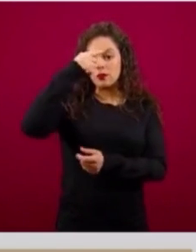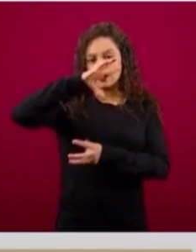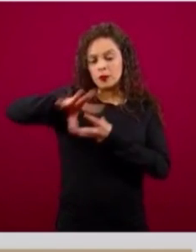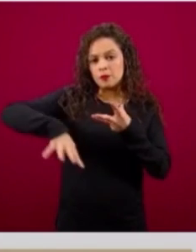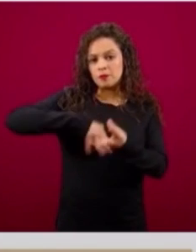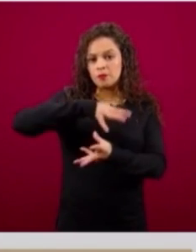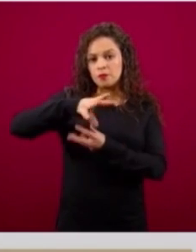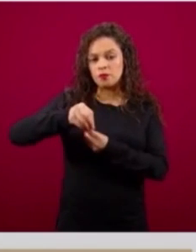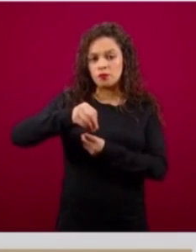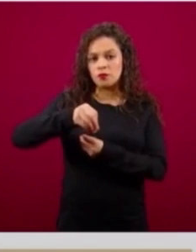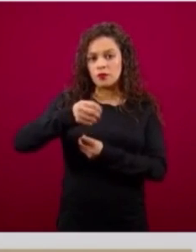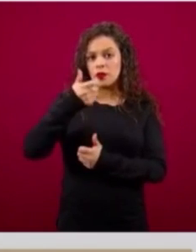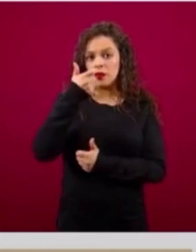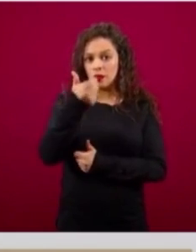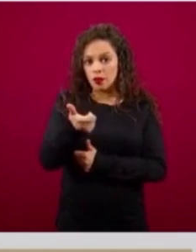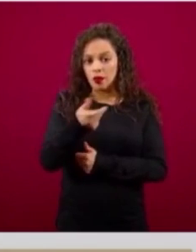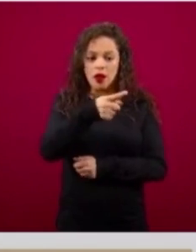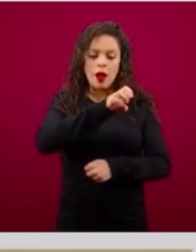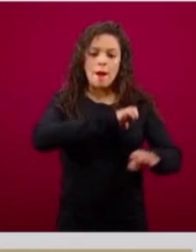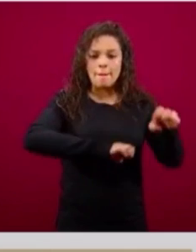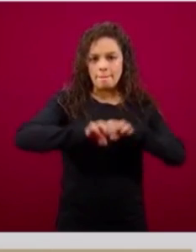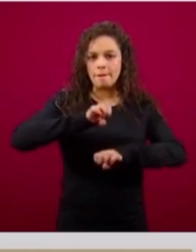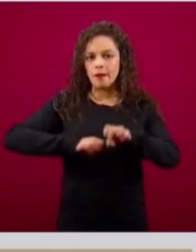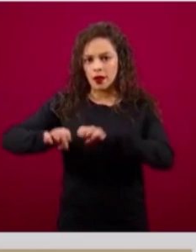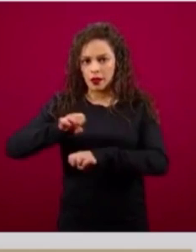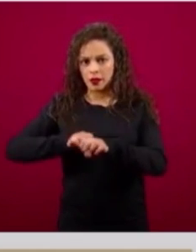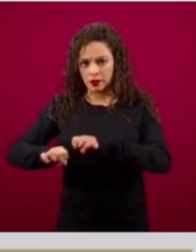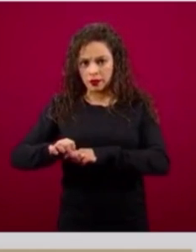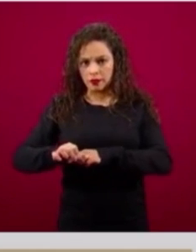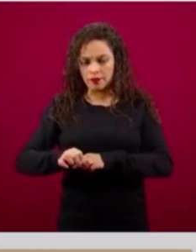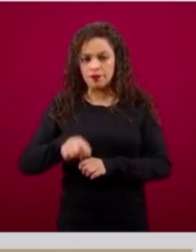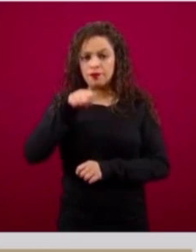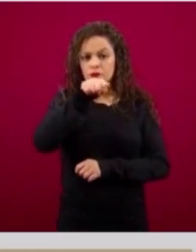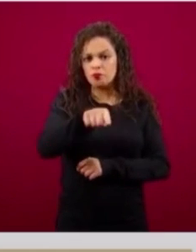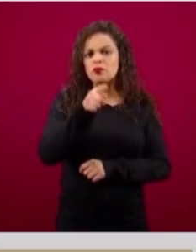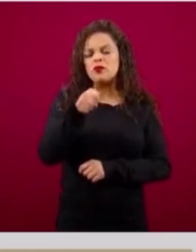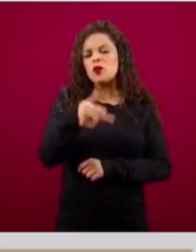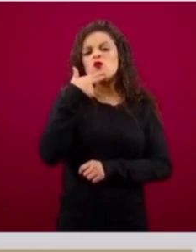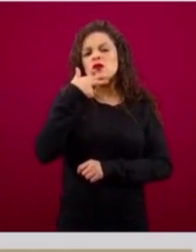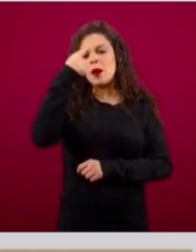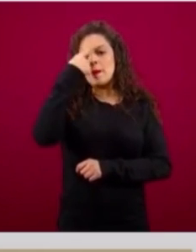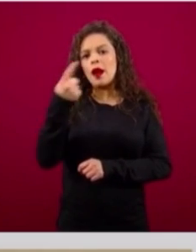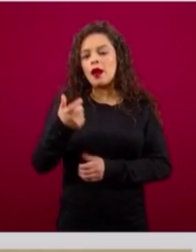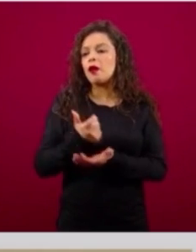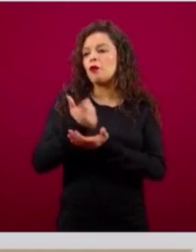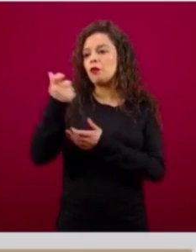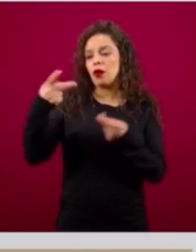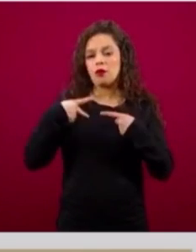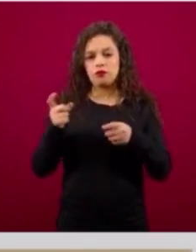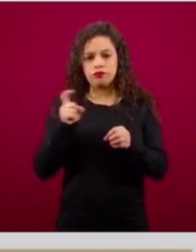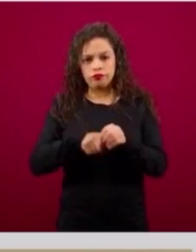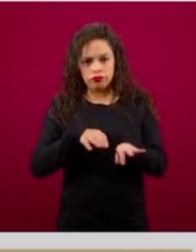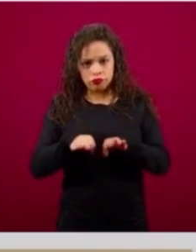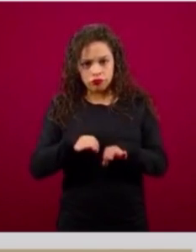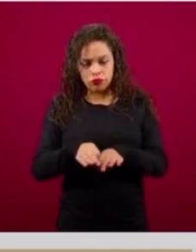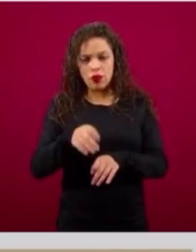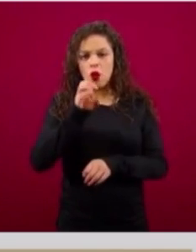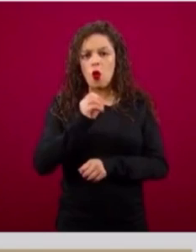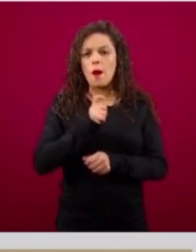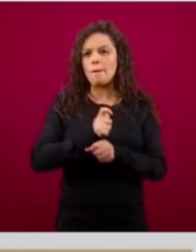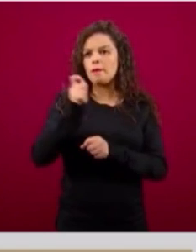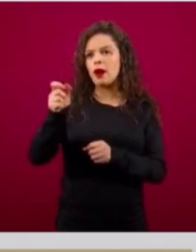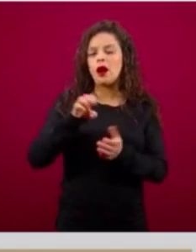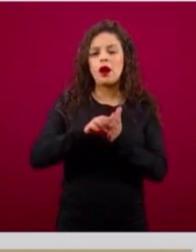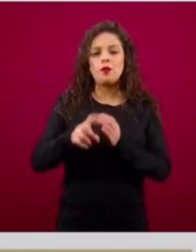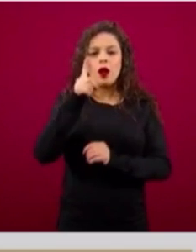empresarios que a su vez la utilizan ya sea para pagar nóminas para pagar servicios o para consumo eso es